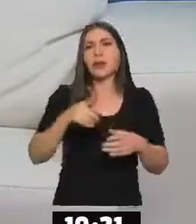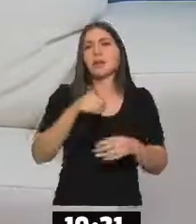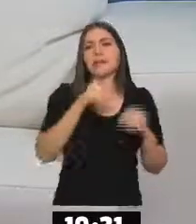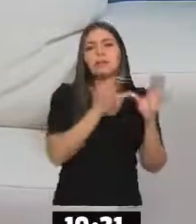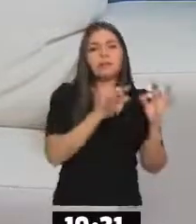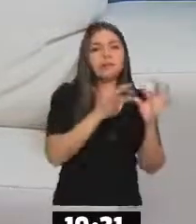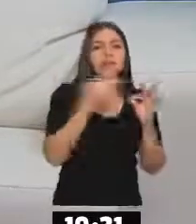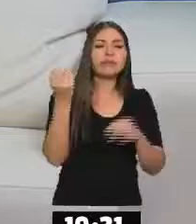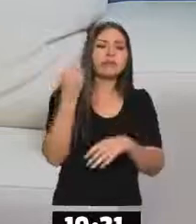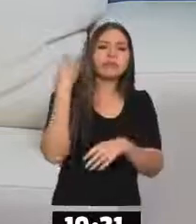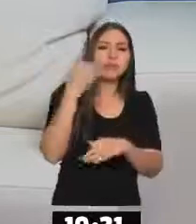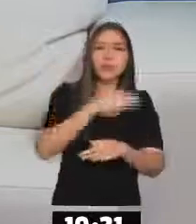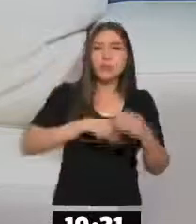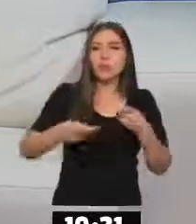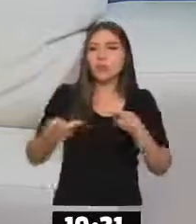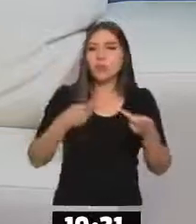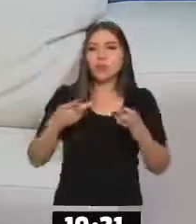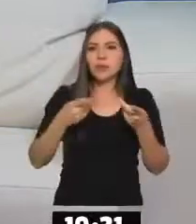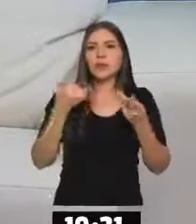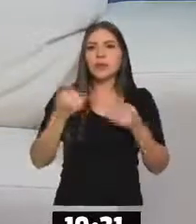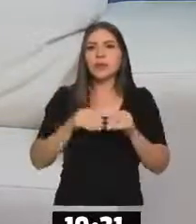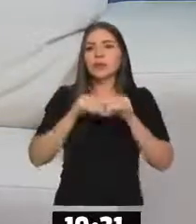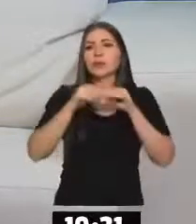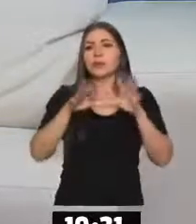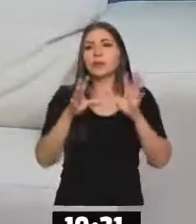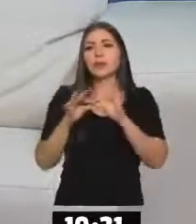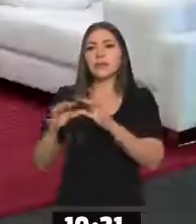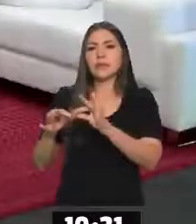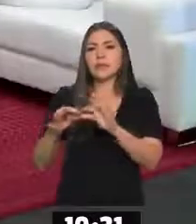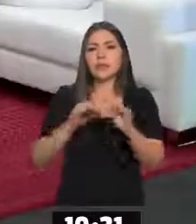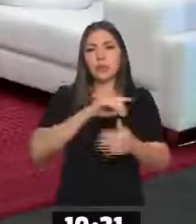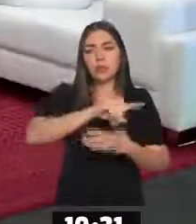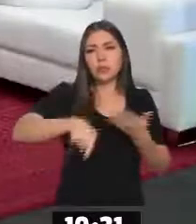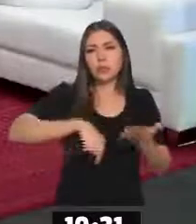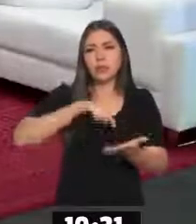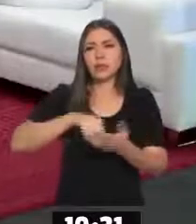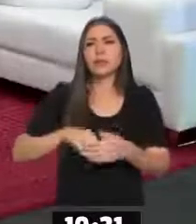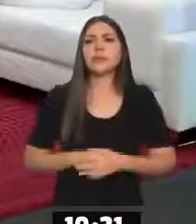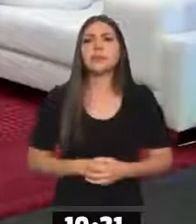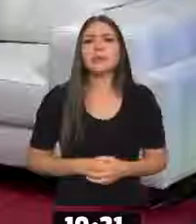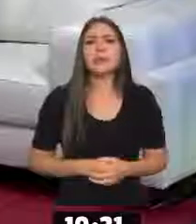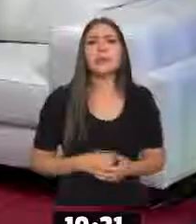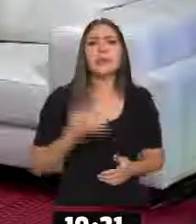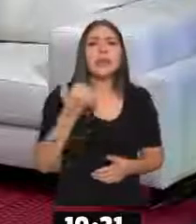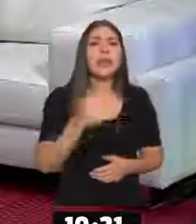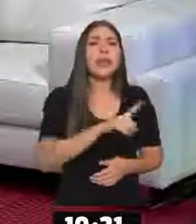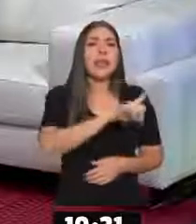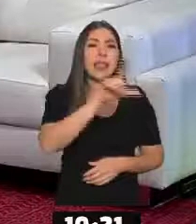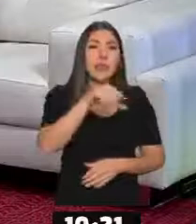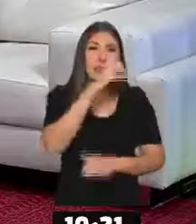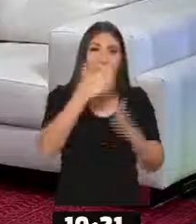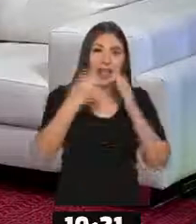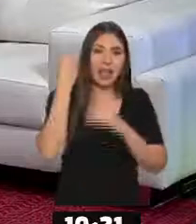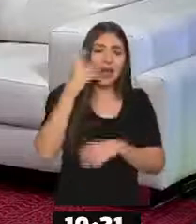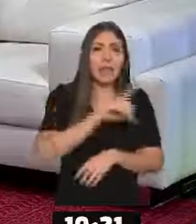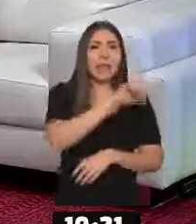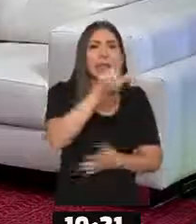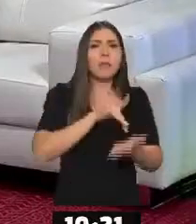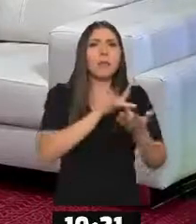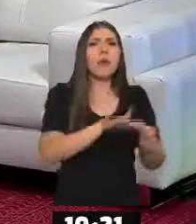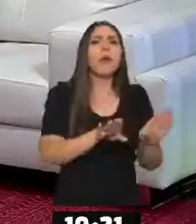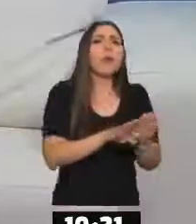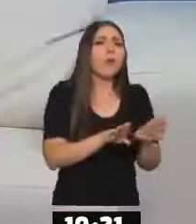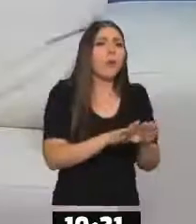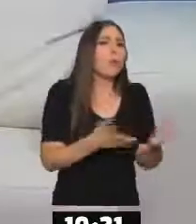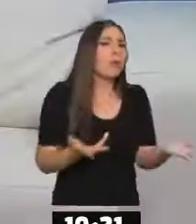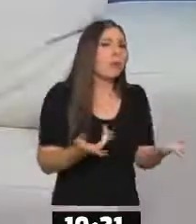nosotros, y damos lo mejor que tenemos que dar ahí. ¿Y el acompañamiento posterior cómo surge? Ah, tenemos una base de